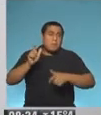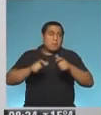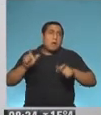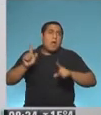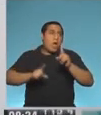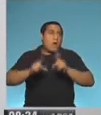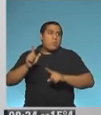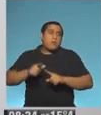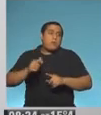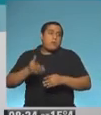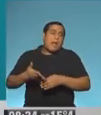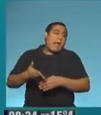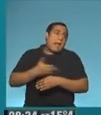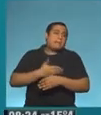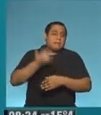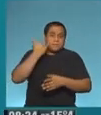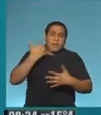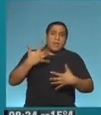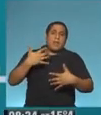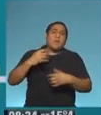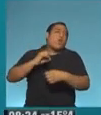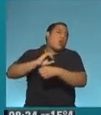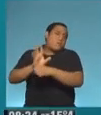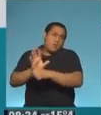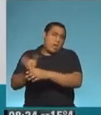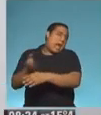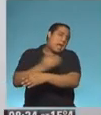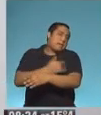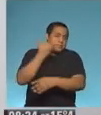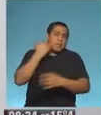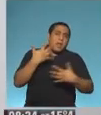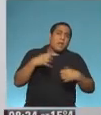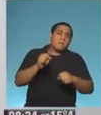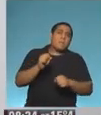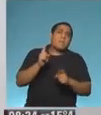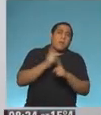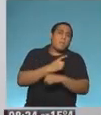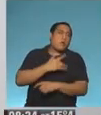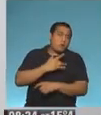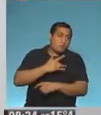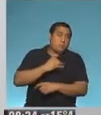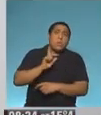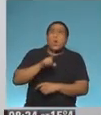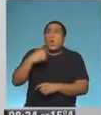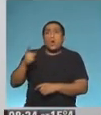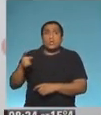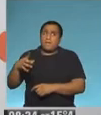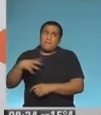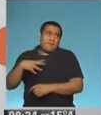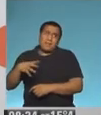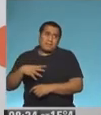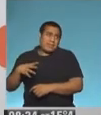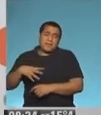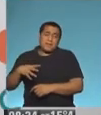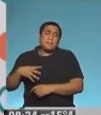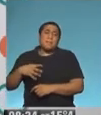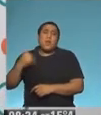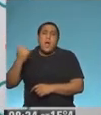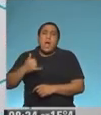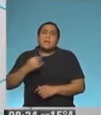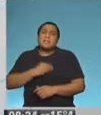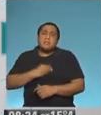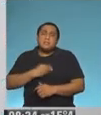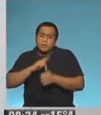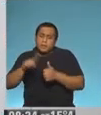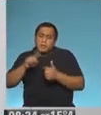detectada o diagnosticada previamente al coronavirus con alguna afección cardíaca, pero hay mucha otra gente que no. Y hay indicadores que